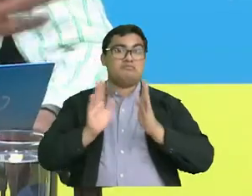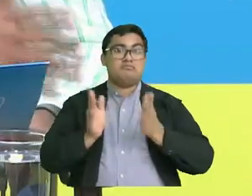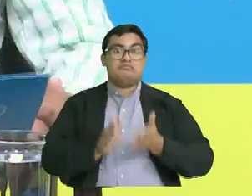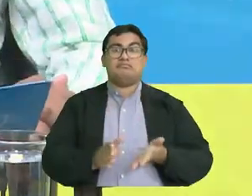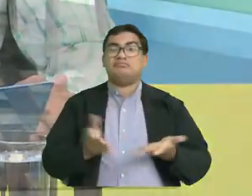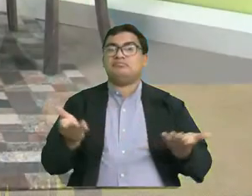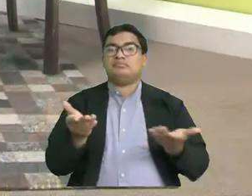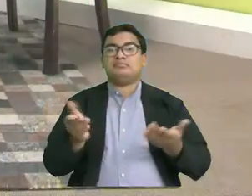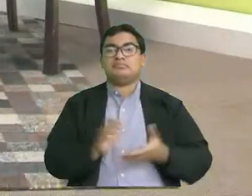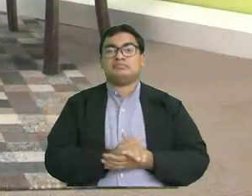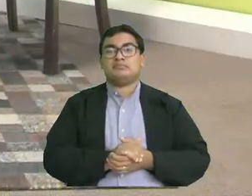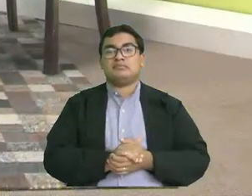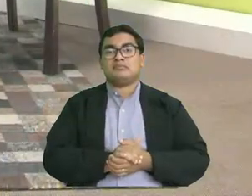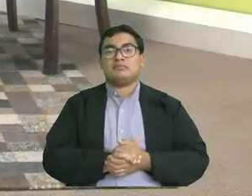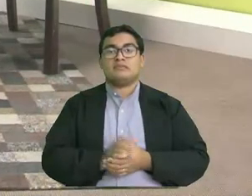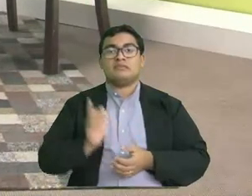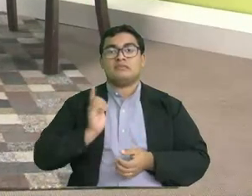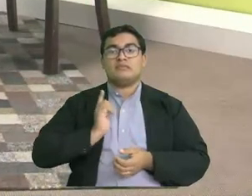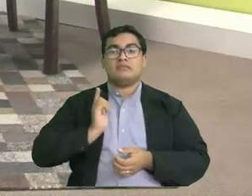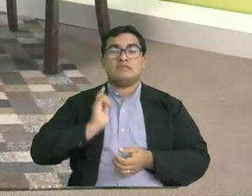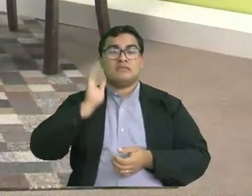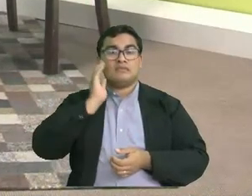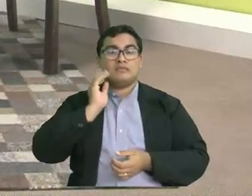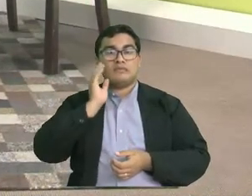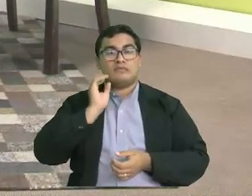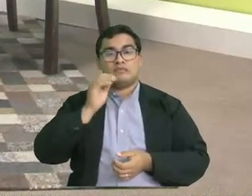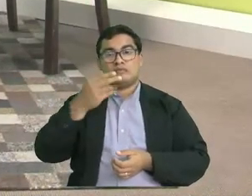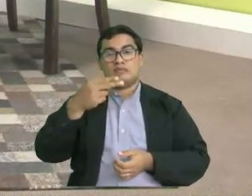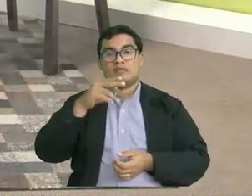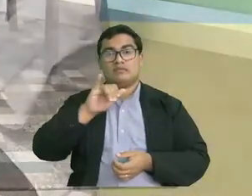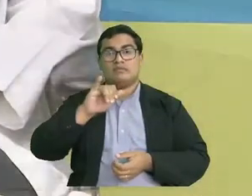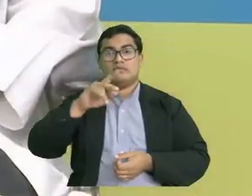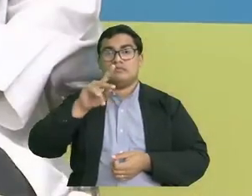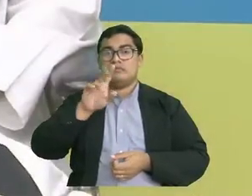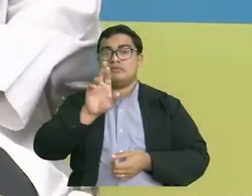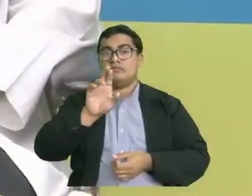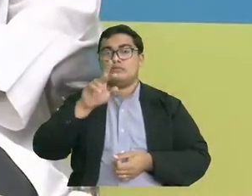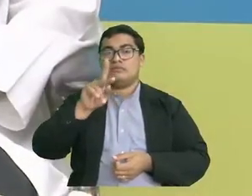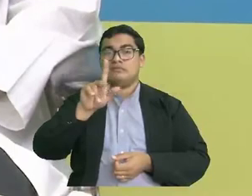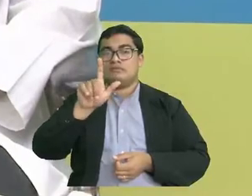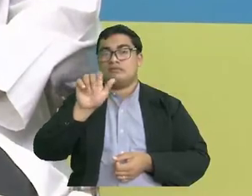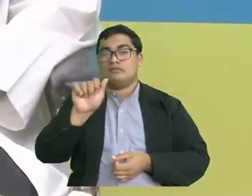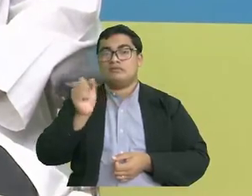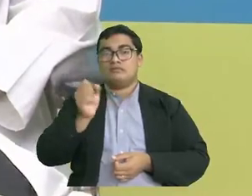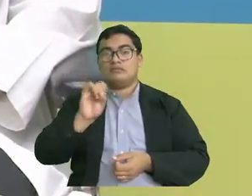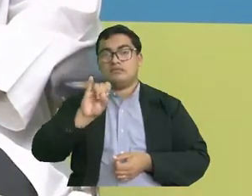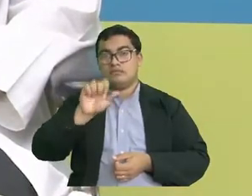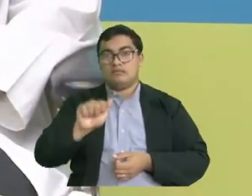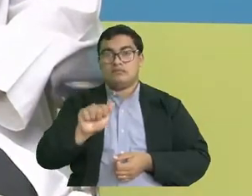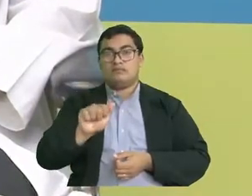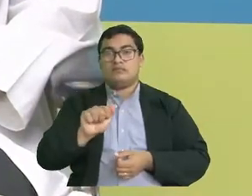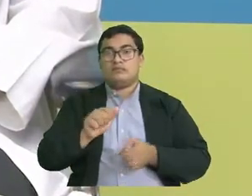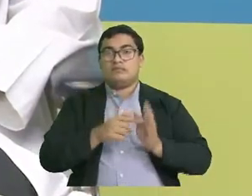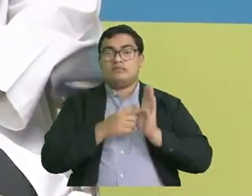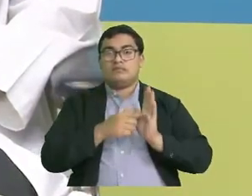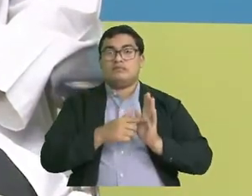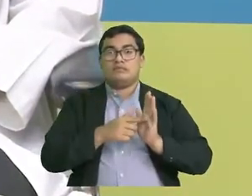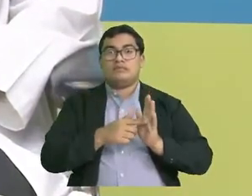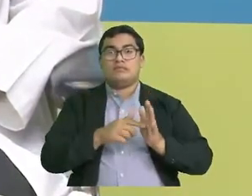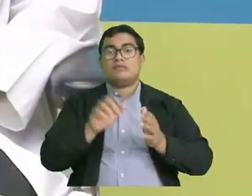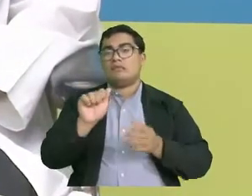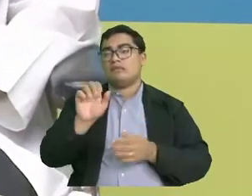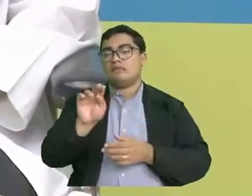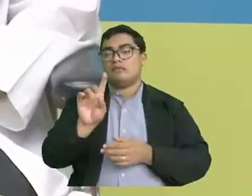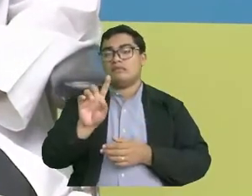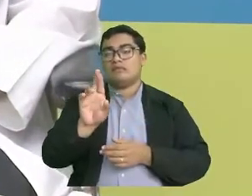Bueno, tenemos más experiencia con hiperplasia suprarrenal congénita, que es más frecuente, ¿verdad? Con insensibilidad androgénica son muy